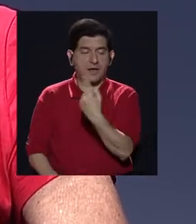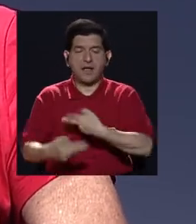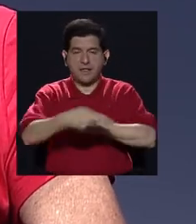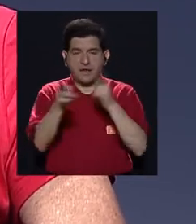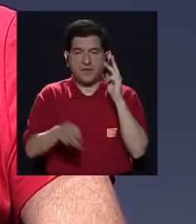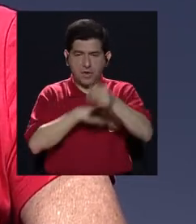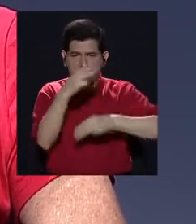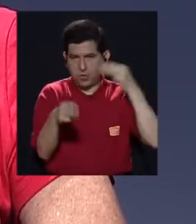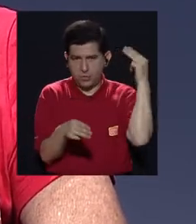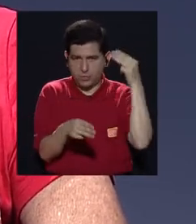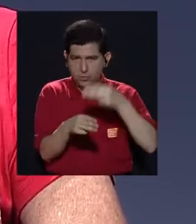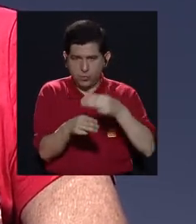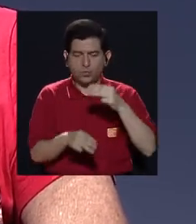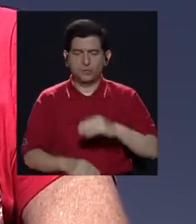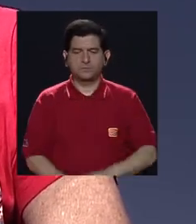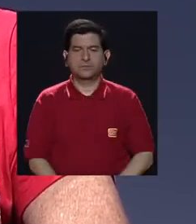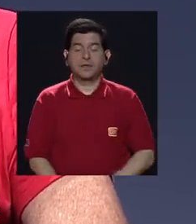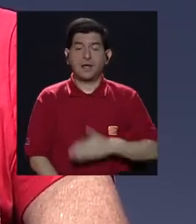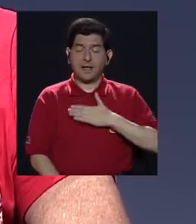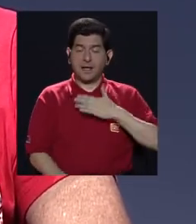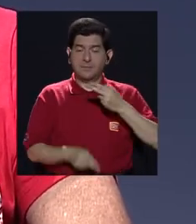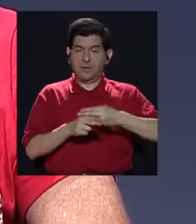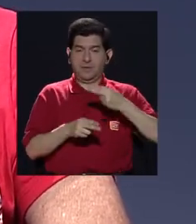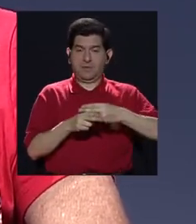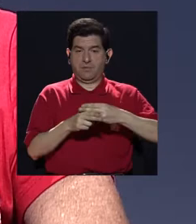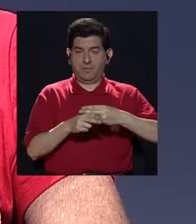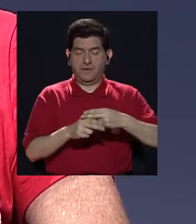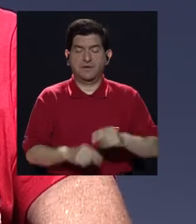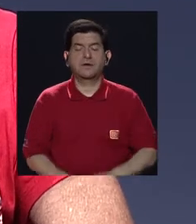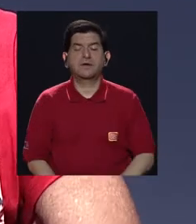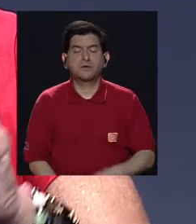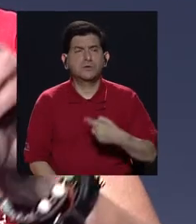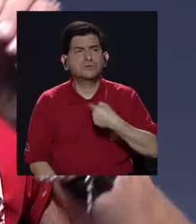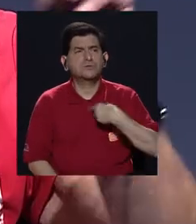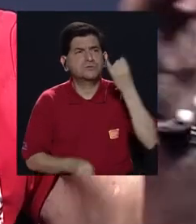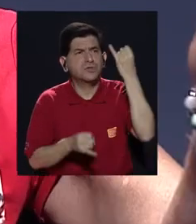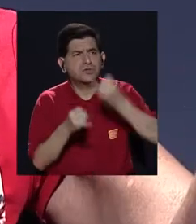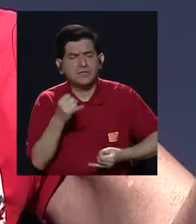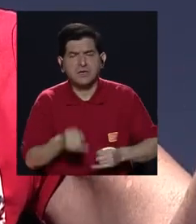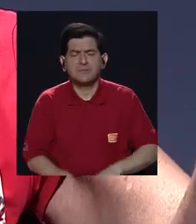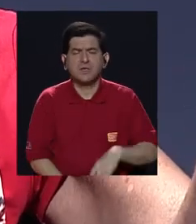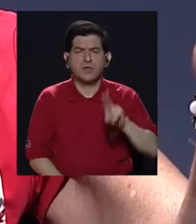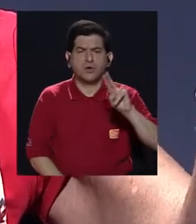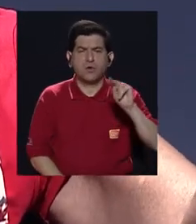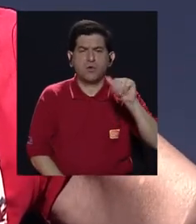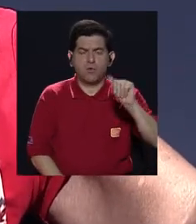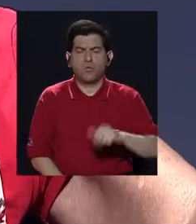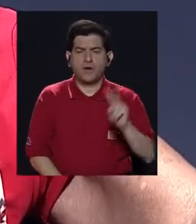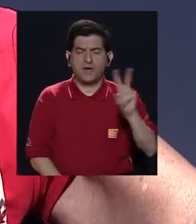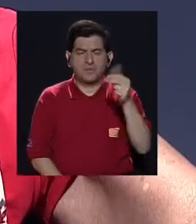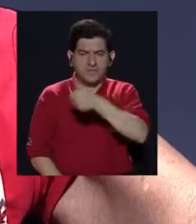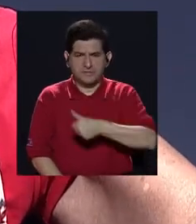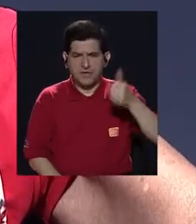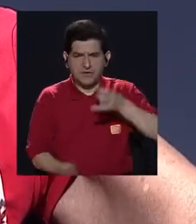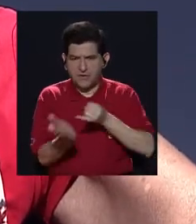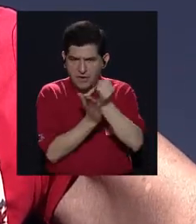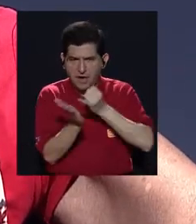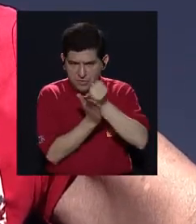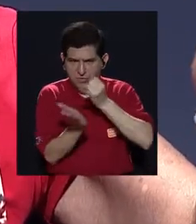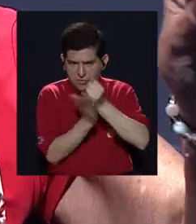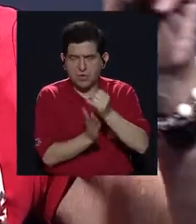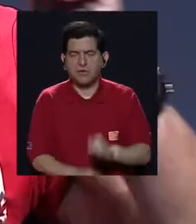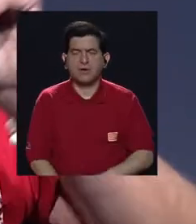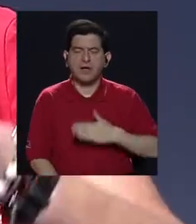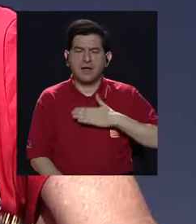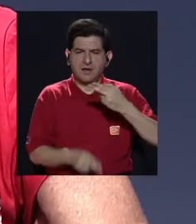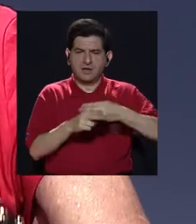cada región del mundo y a mí me nombran cuando yo termino en la universidad nacional como vicerrectora de investigación